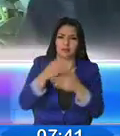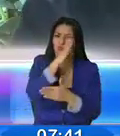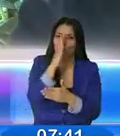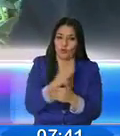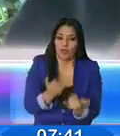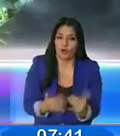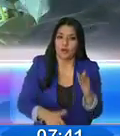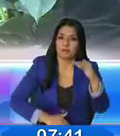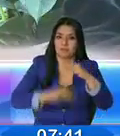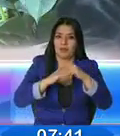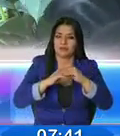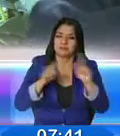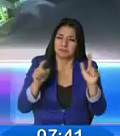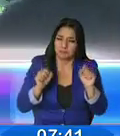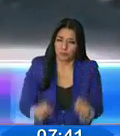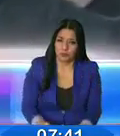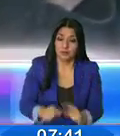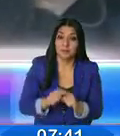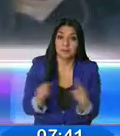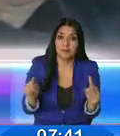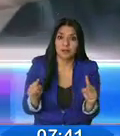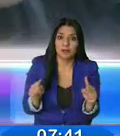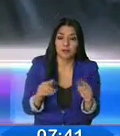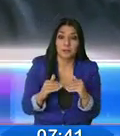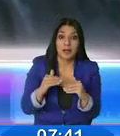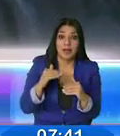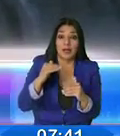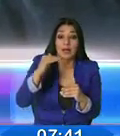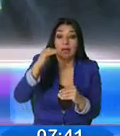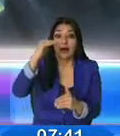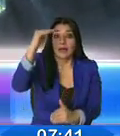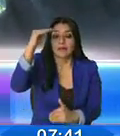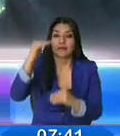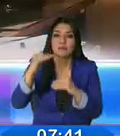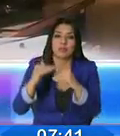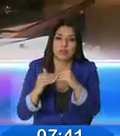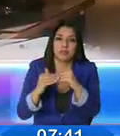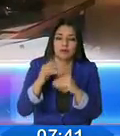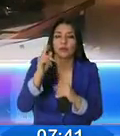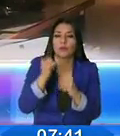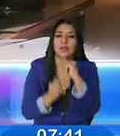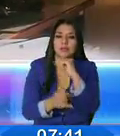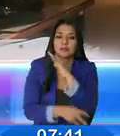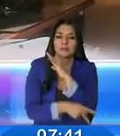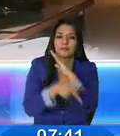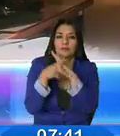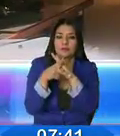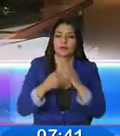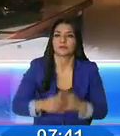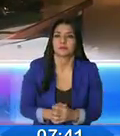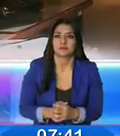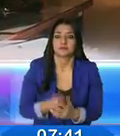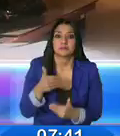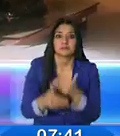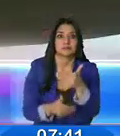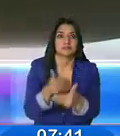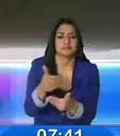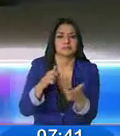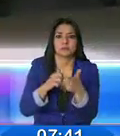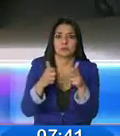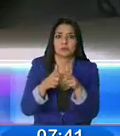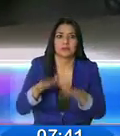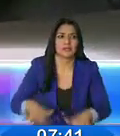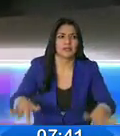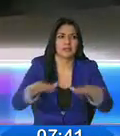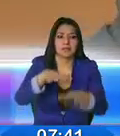Es posible que sí, pero llegaremos a tener un pico y luego ya estamos en la declinada final. Situación que afirman agudizaría incluso la demanda interna